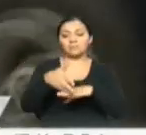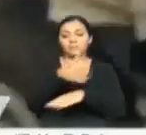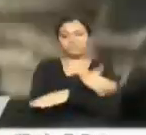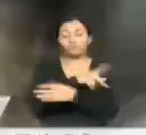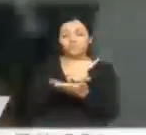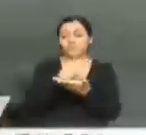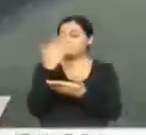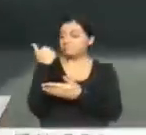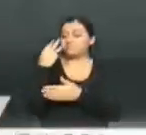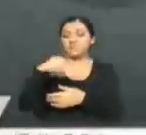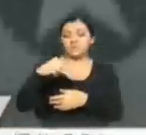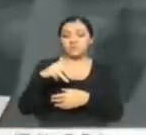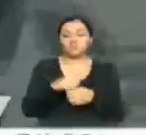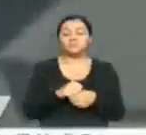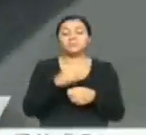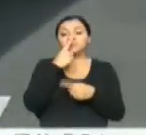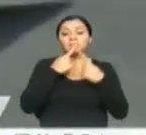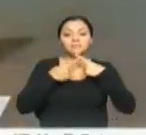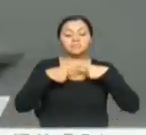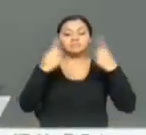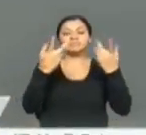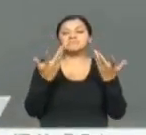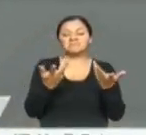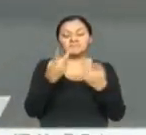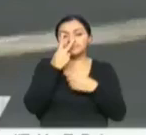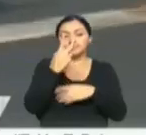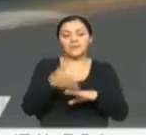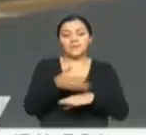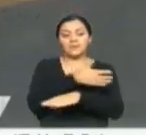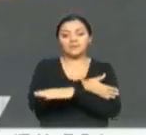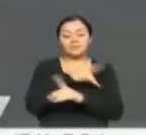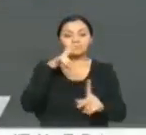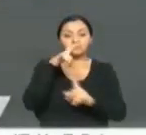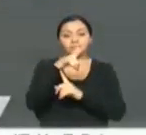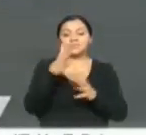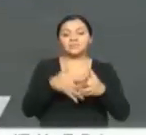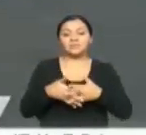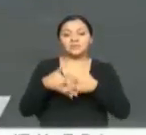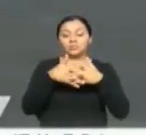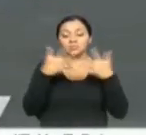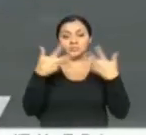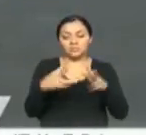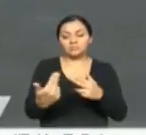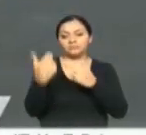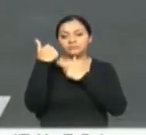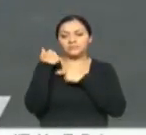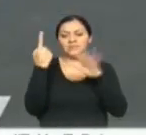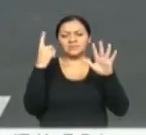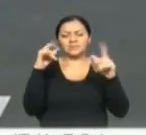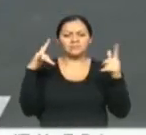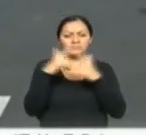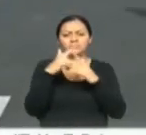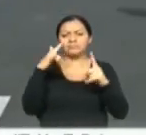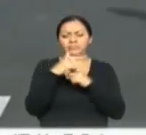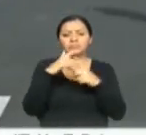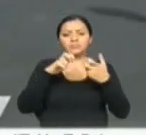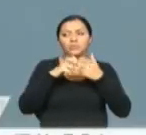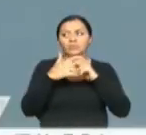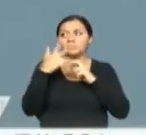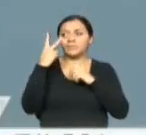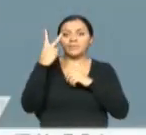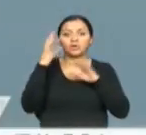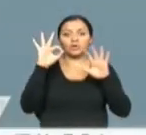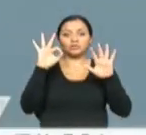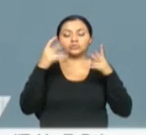pasada. Así lo ha anunciado el Pentágono, que ha añadido que la aviación estadounidense ha llevado a cabo más de 70 ataques aéreos desde el pasado 28 de